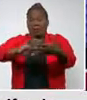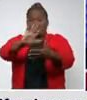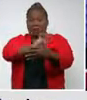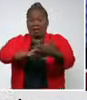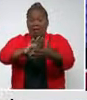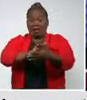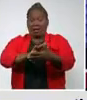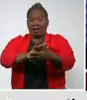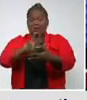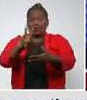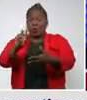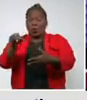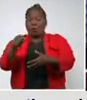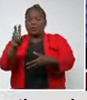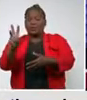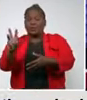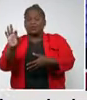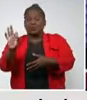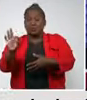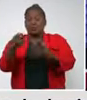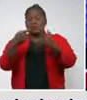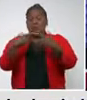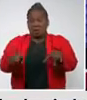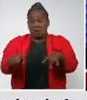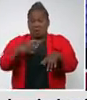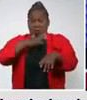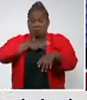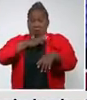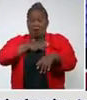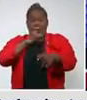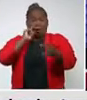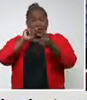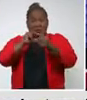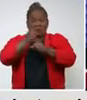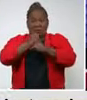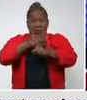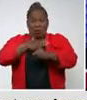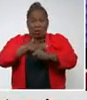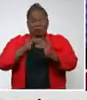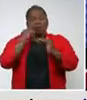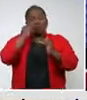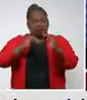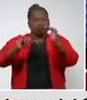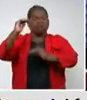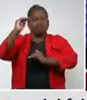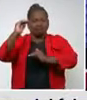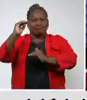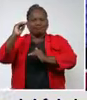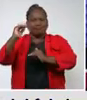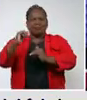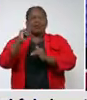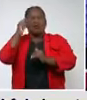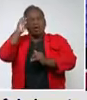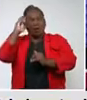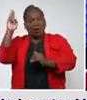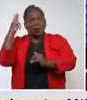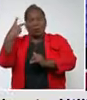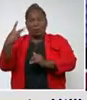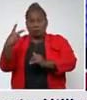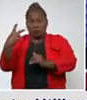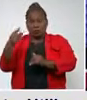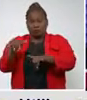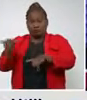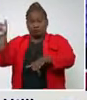2,38, pero alta para nuestros propósitos. Siempre recordamos los 2 evacuados y los